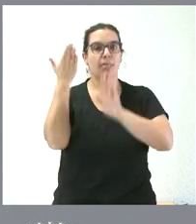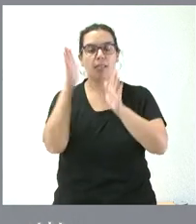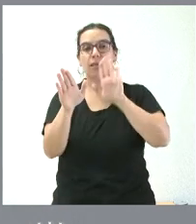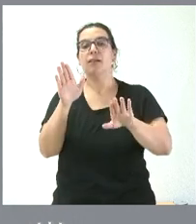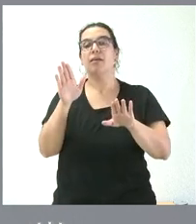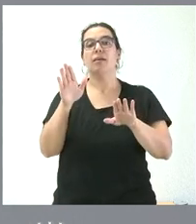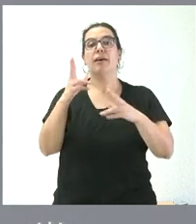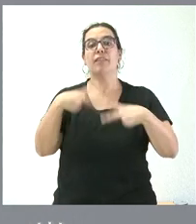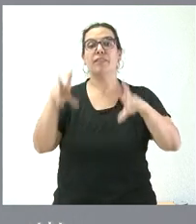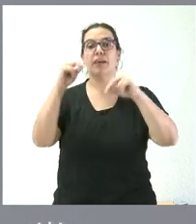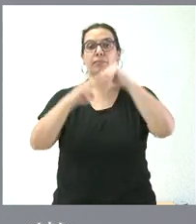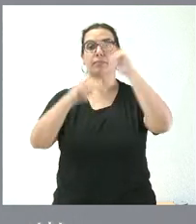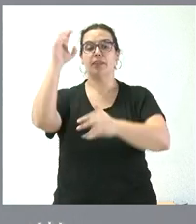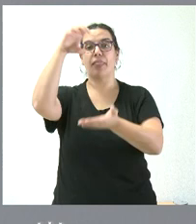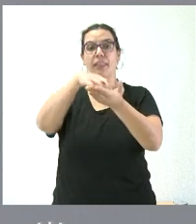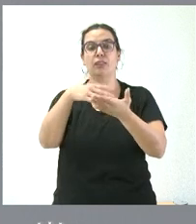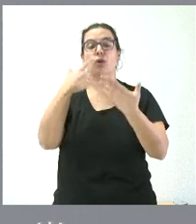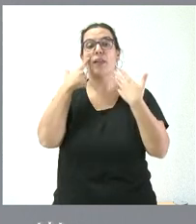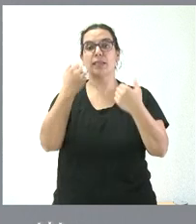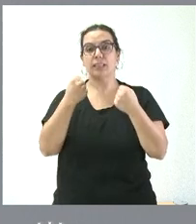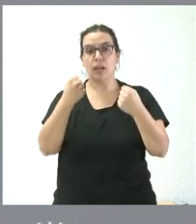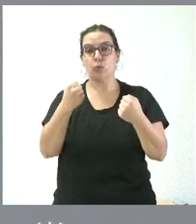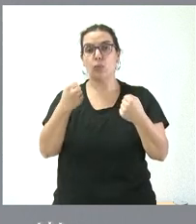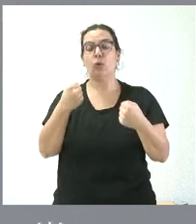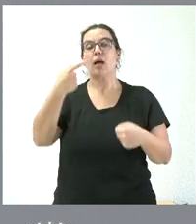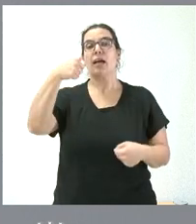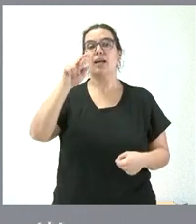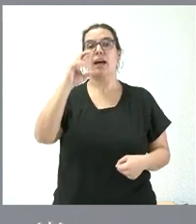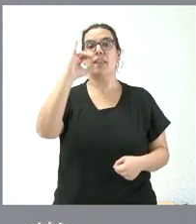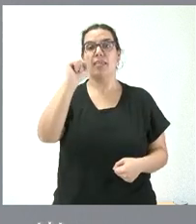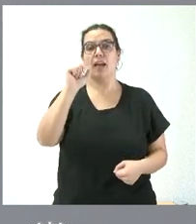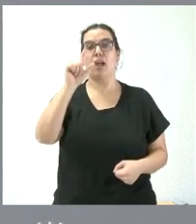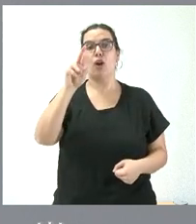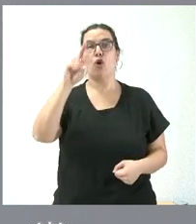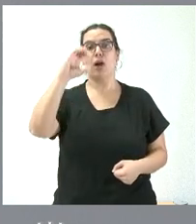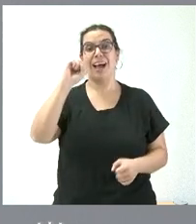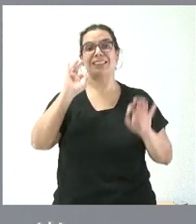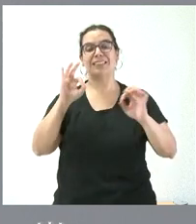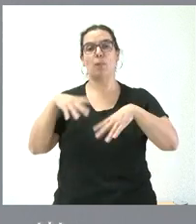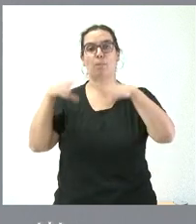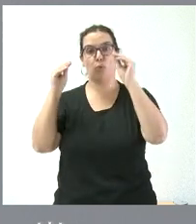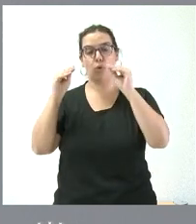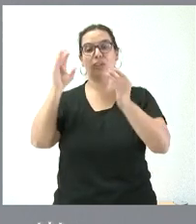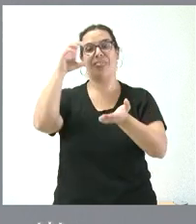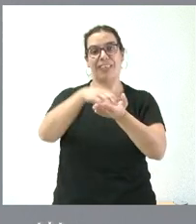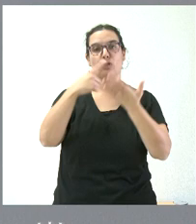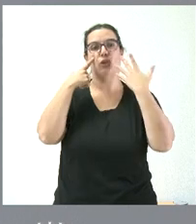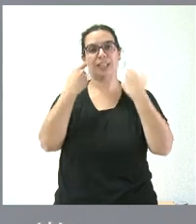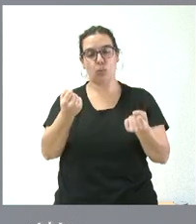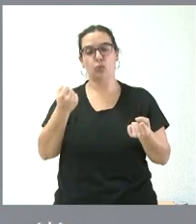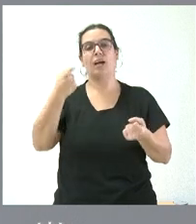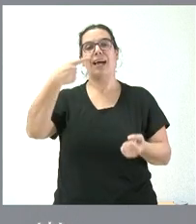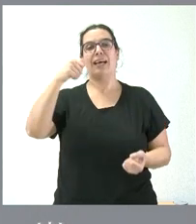terminación de las obras de salud del centro García Lorca en Burgos las obras del centro de salud García Lorca en